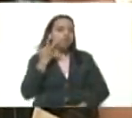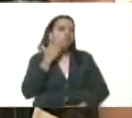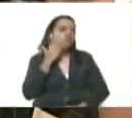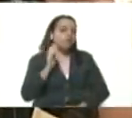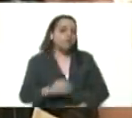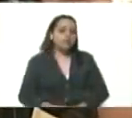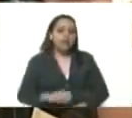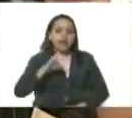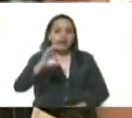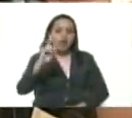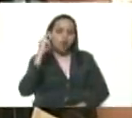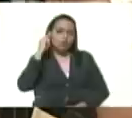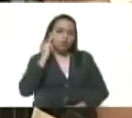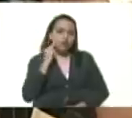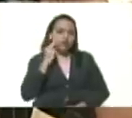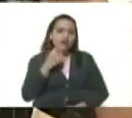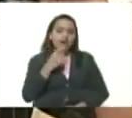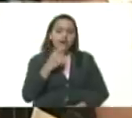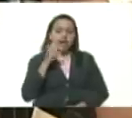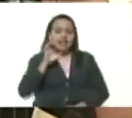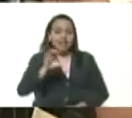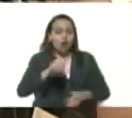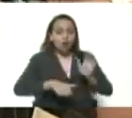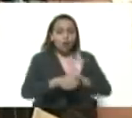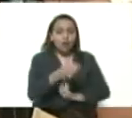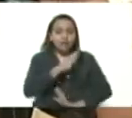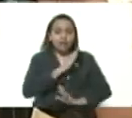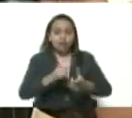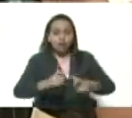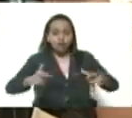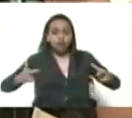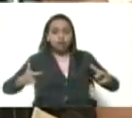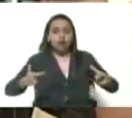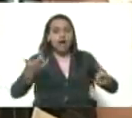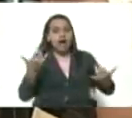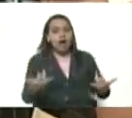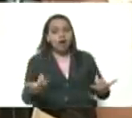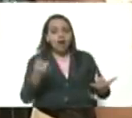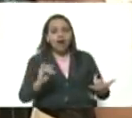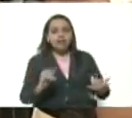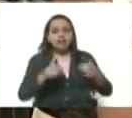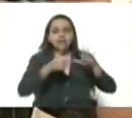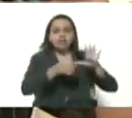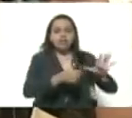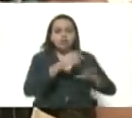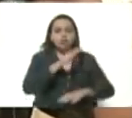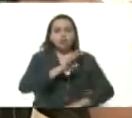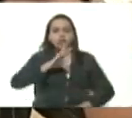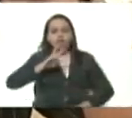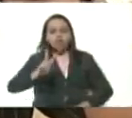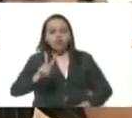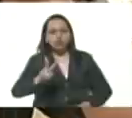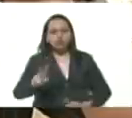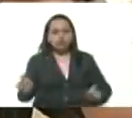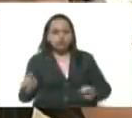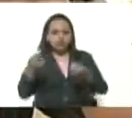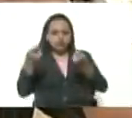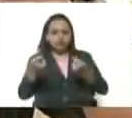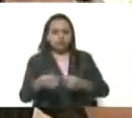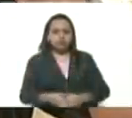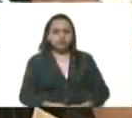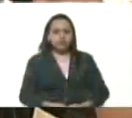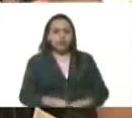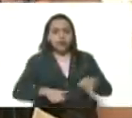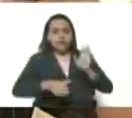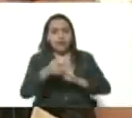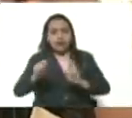en el estado Bolívar, que era uno de los estados donde más teníamos casos, tenemos en este momento 642 casos recuperados, más